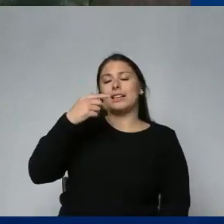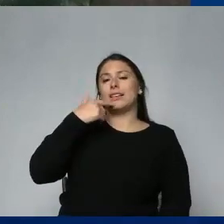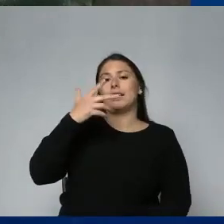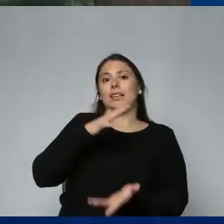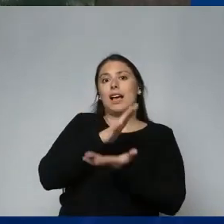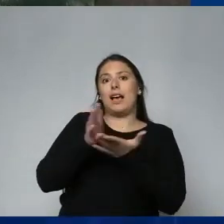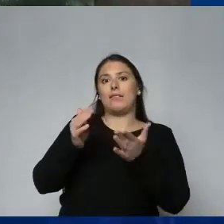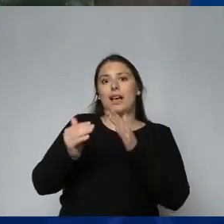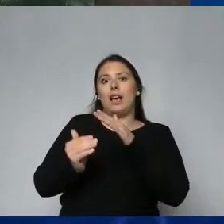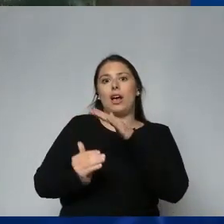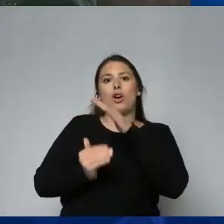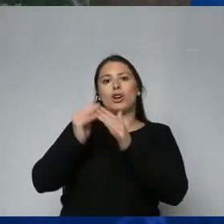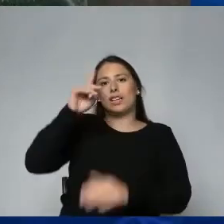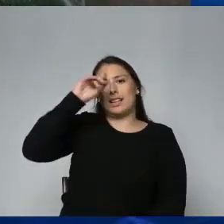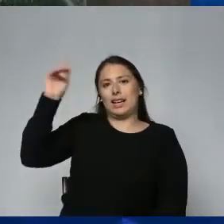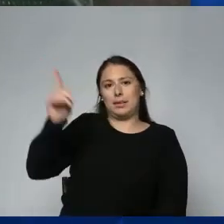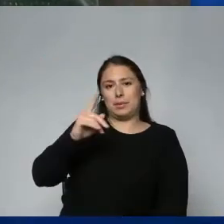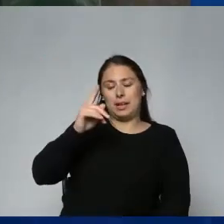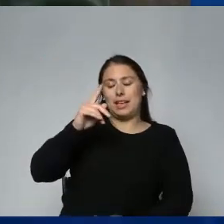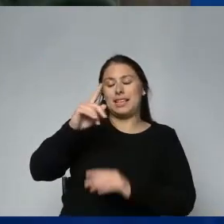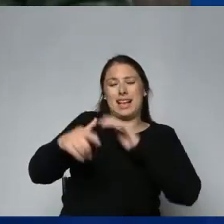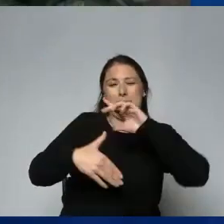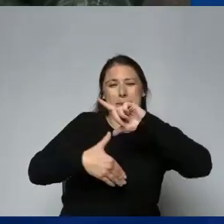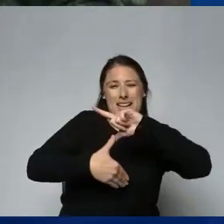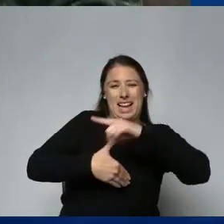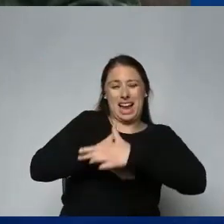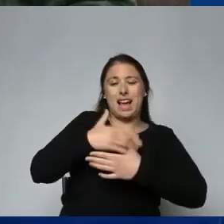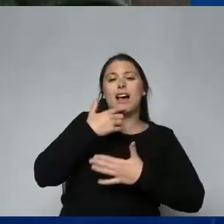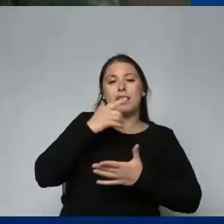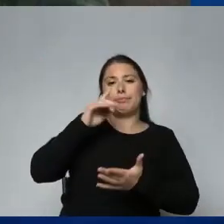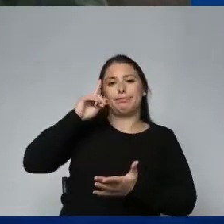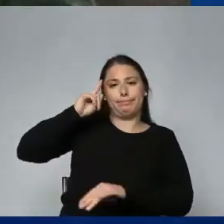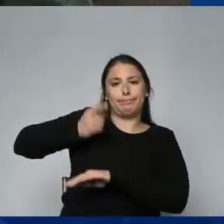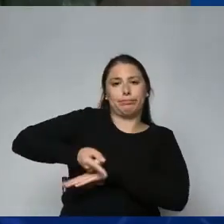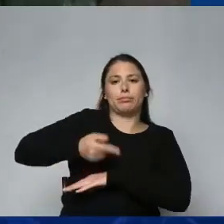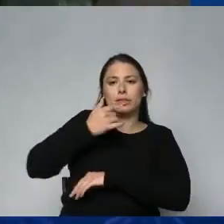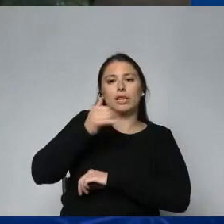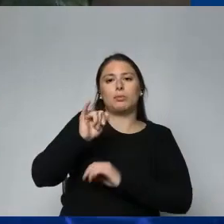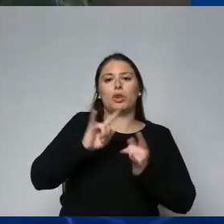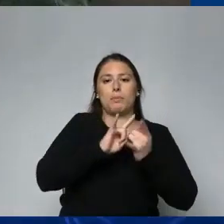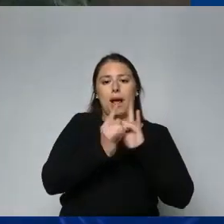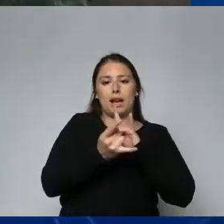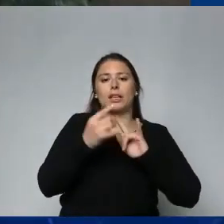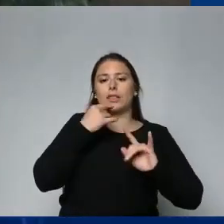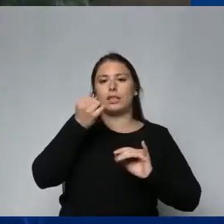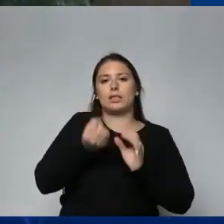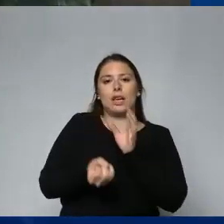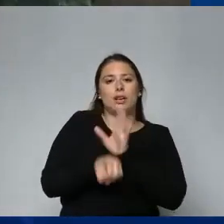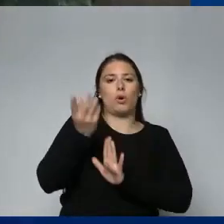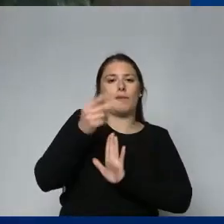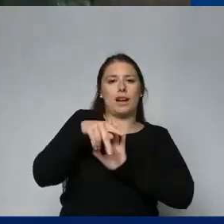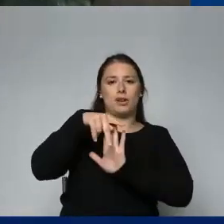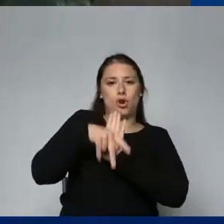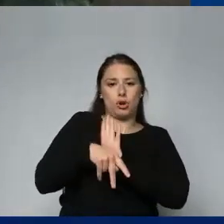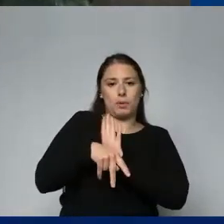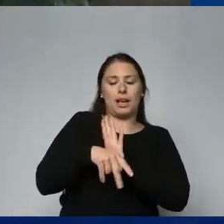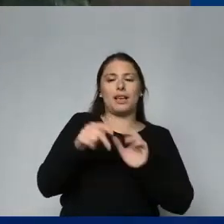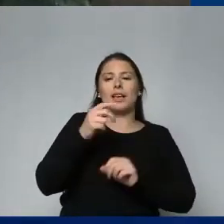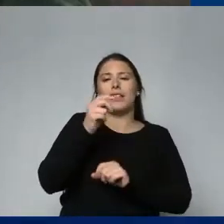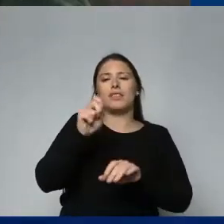su dictamen, hubo posibilidad de que el Parlamento dictara una norma, que fue la